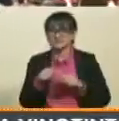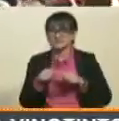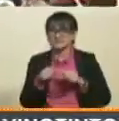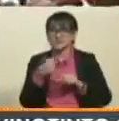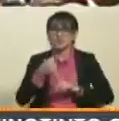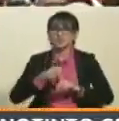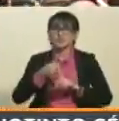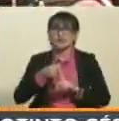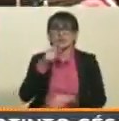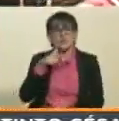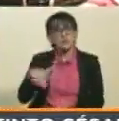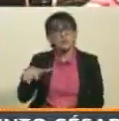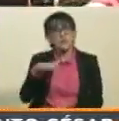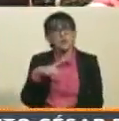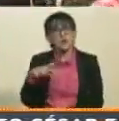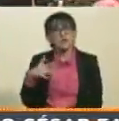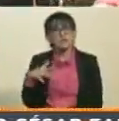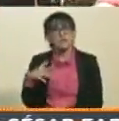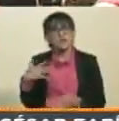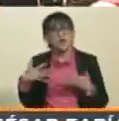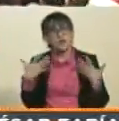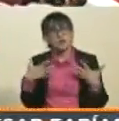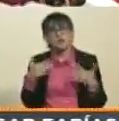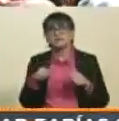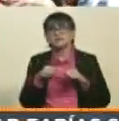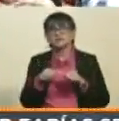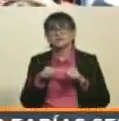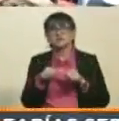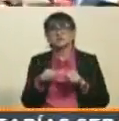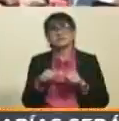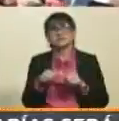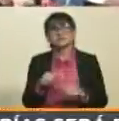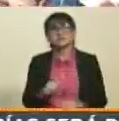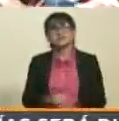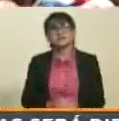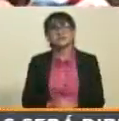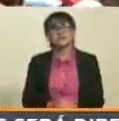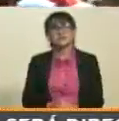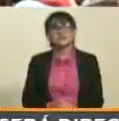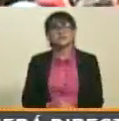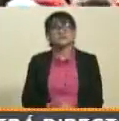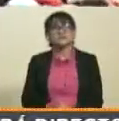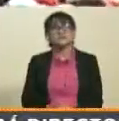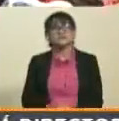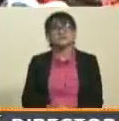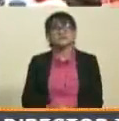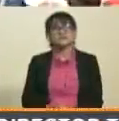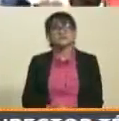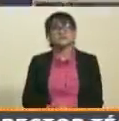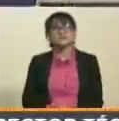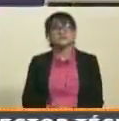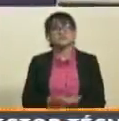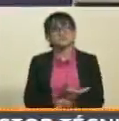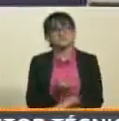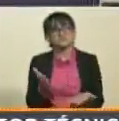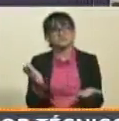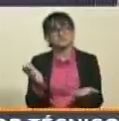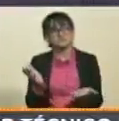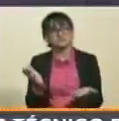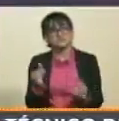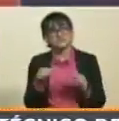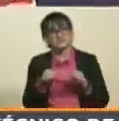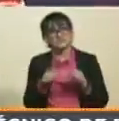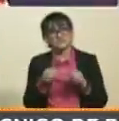pueblo, no le ha quitado la alegría y el optimismo al pueblo. Yo vengo a invitarte, delta Amacuro, para que